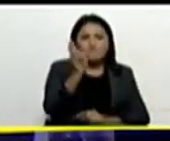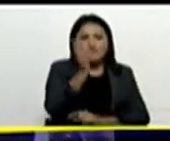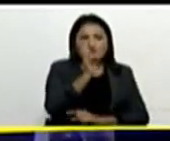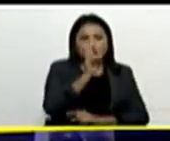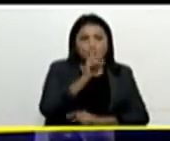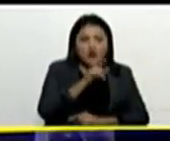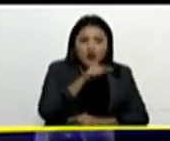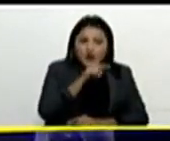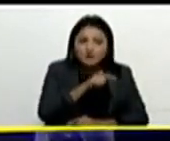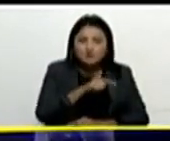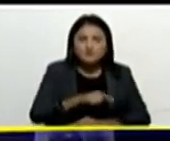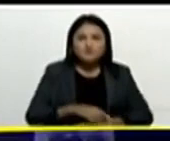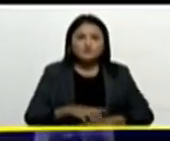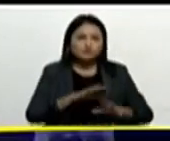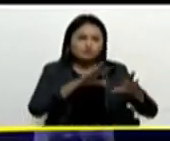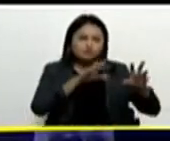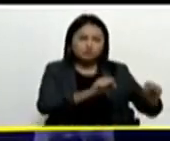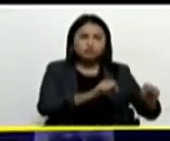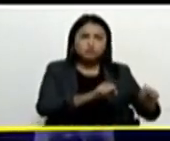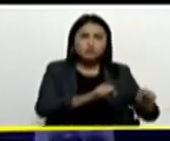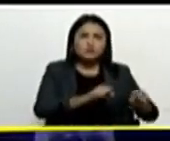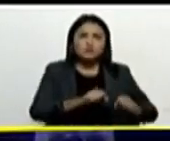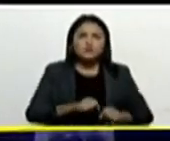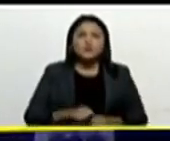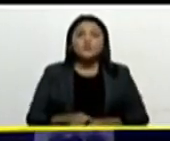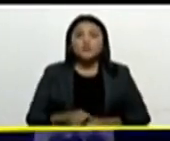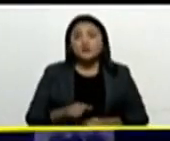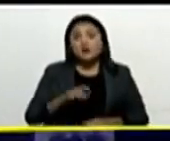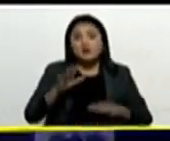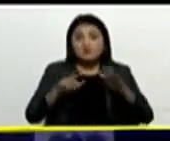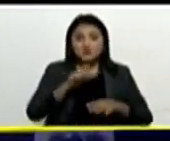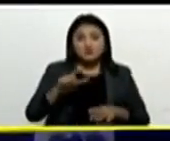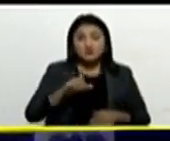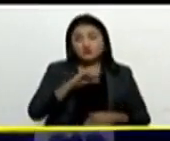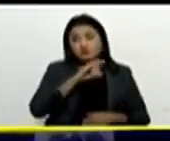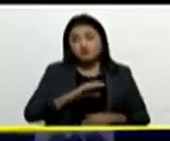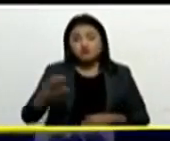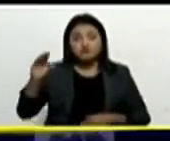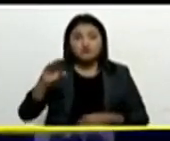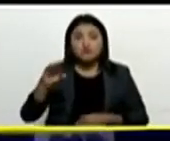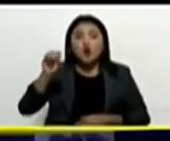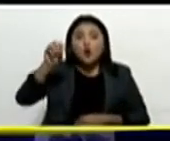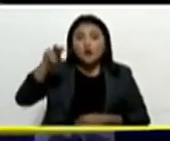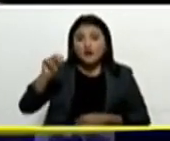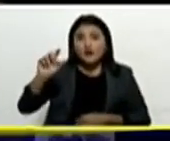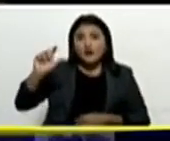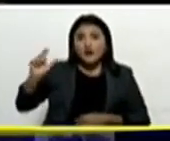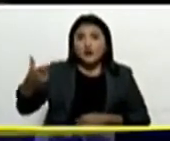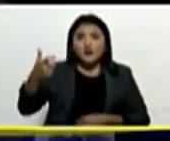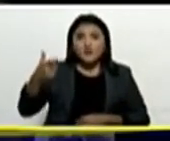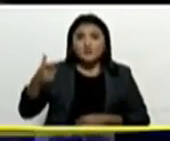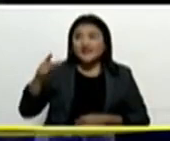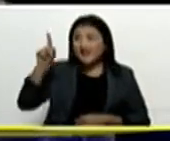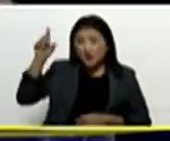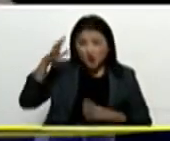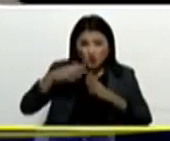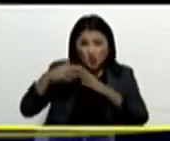aquellos que usan las ONGs y las financian desde Europa y los Estados Unidos para